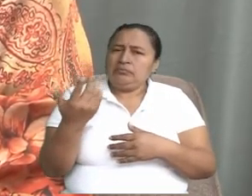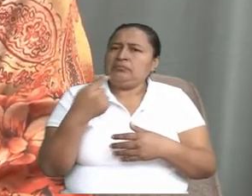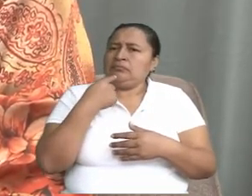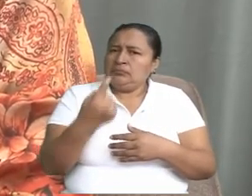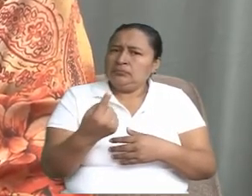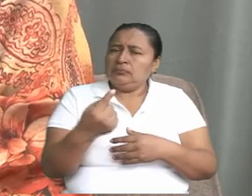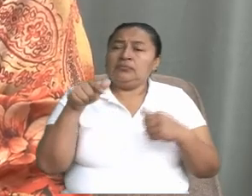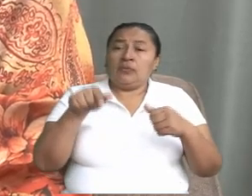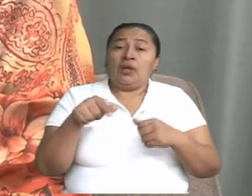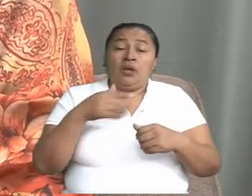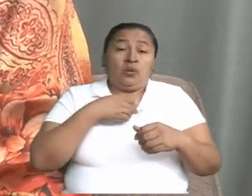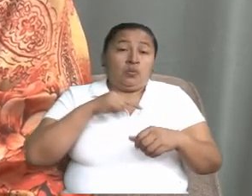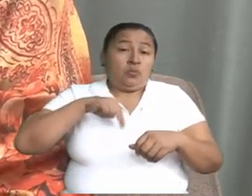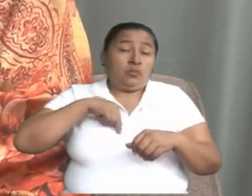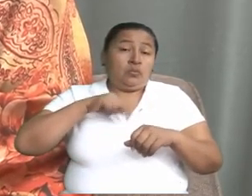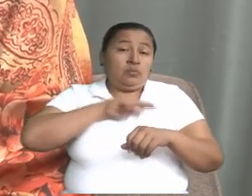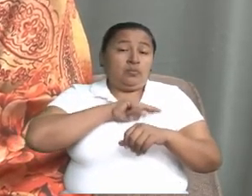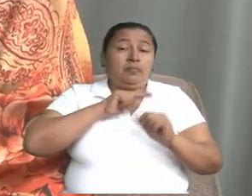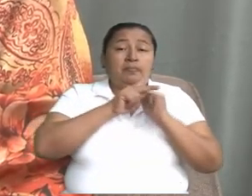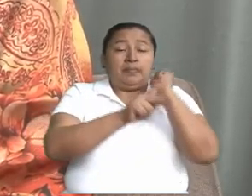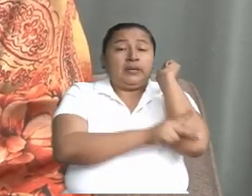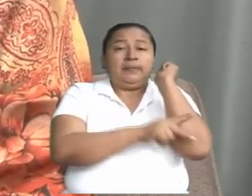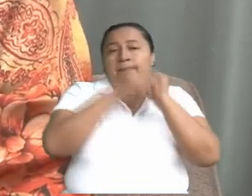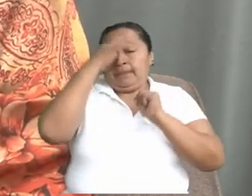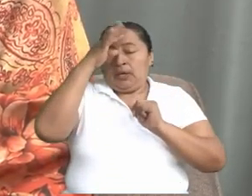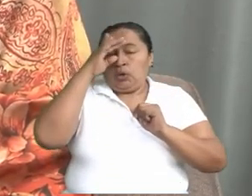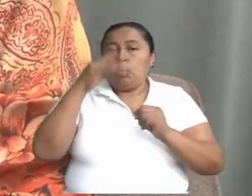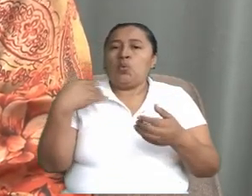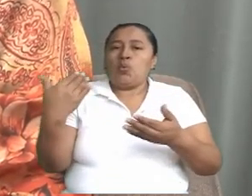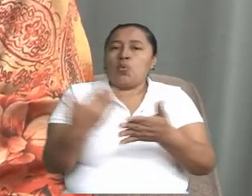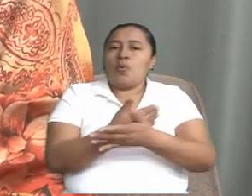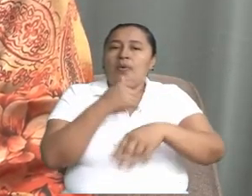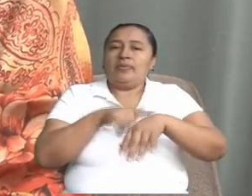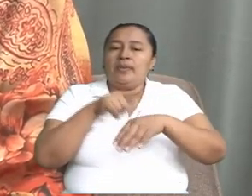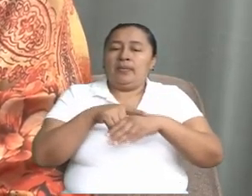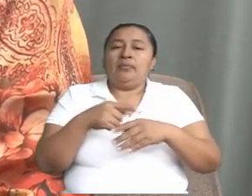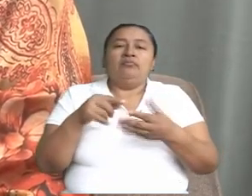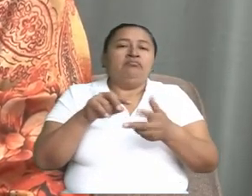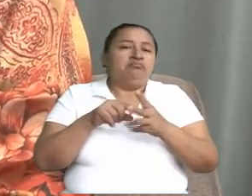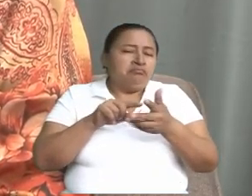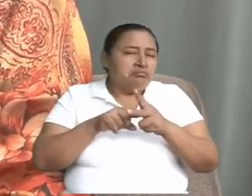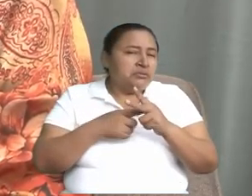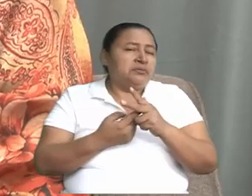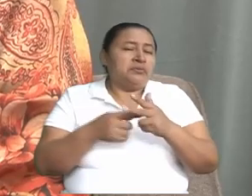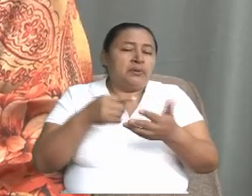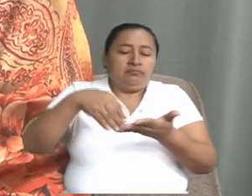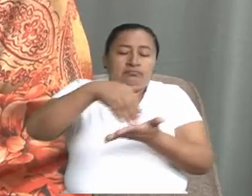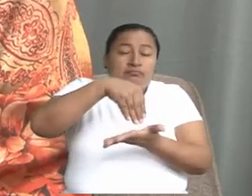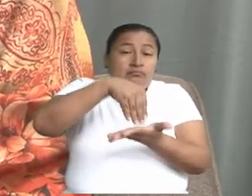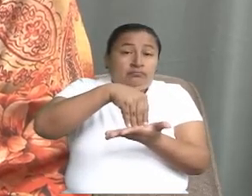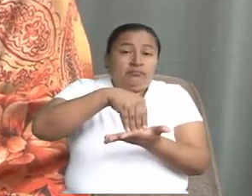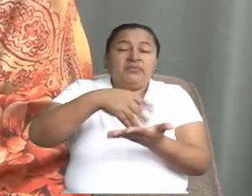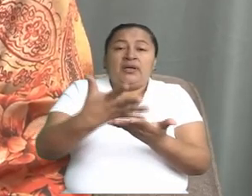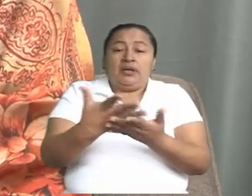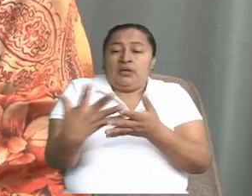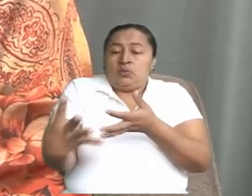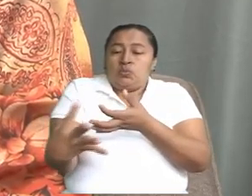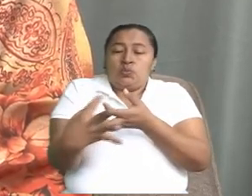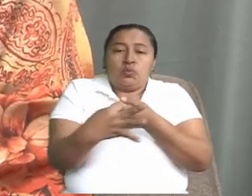pues una nueva etapa, precisamente que pone en el centro la unificación de todos los pueblos